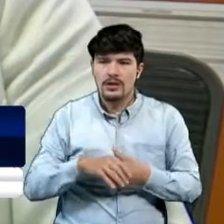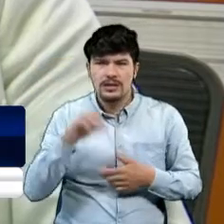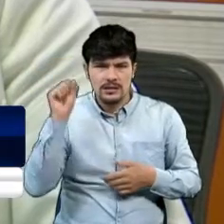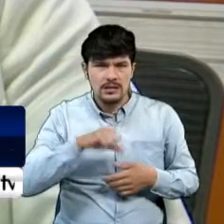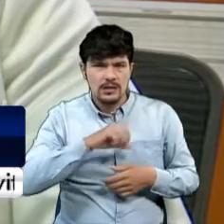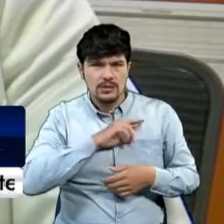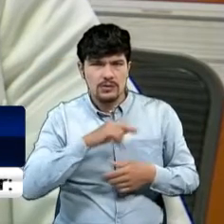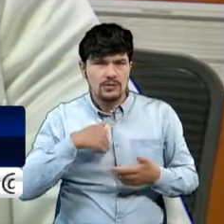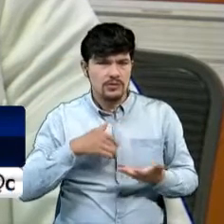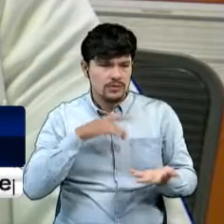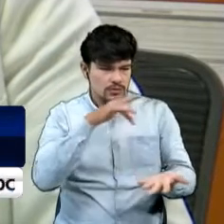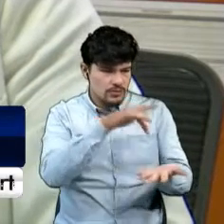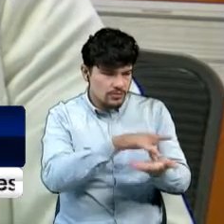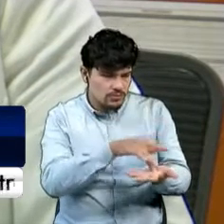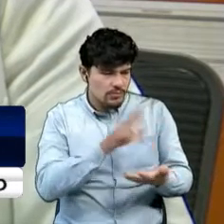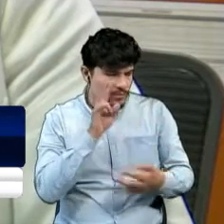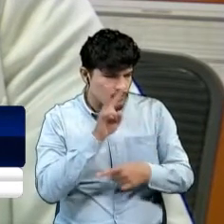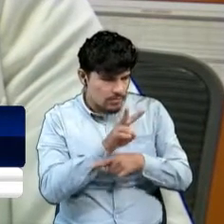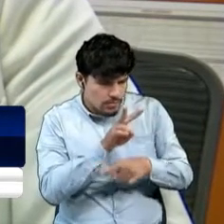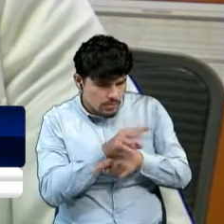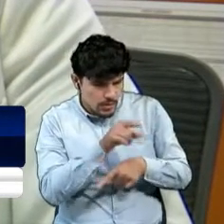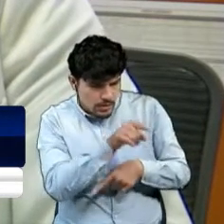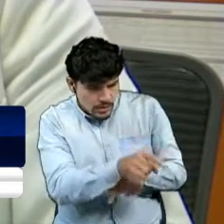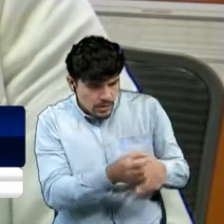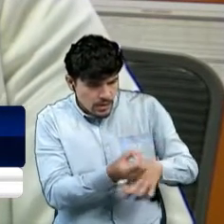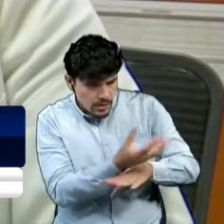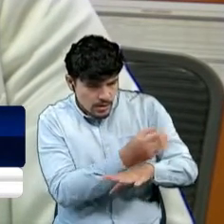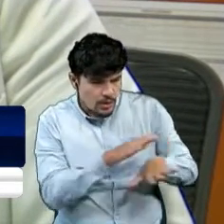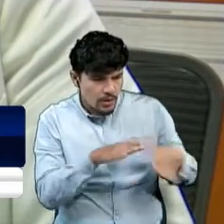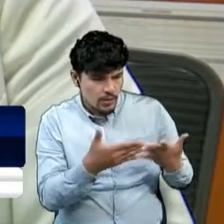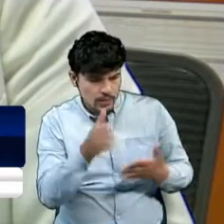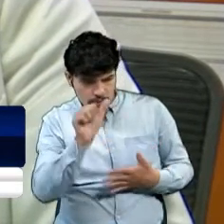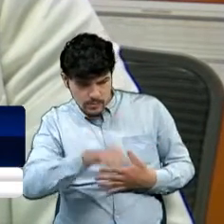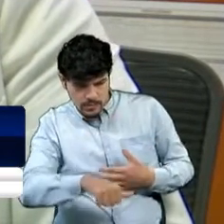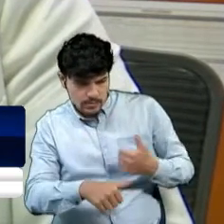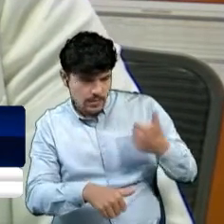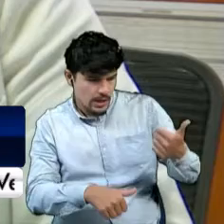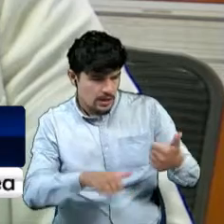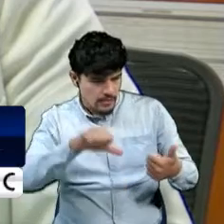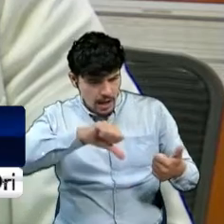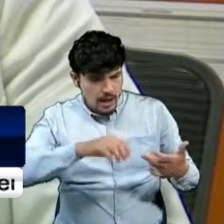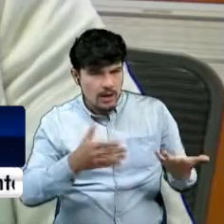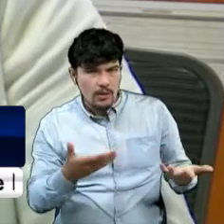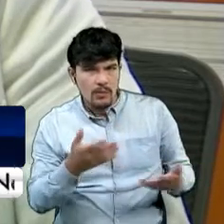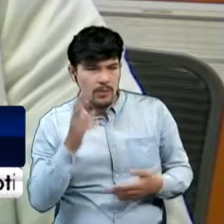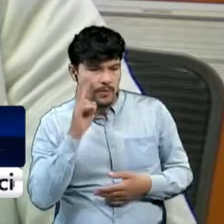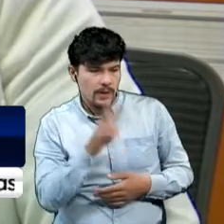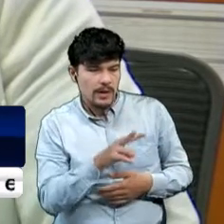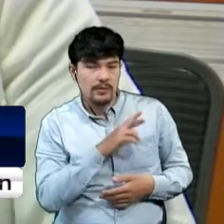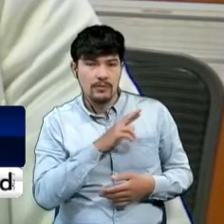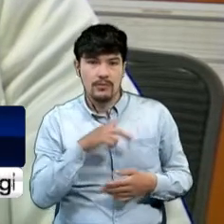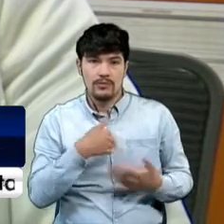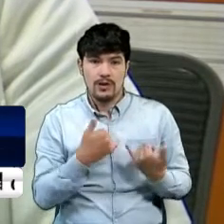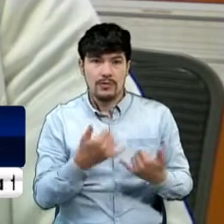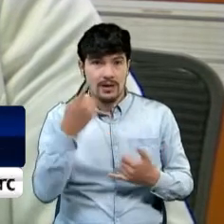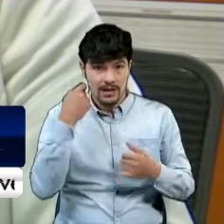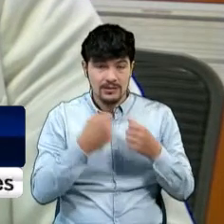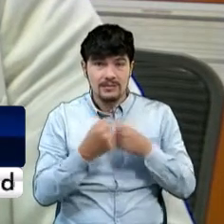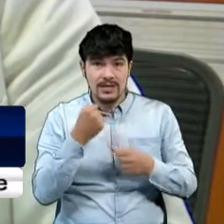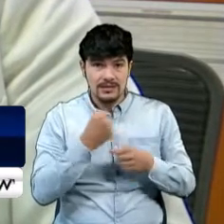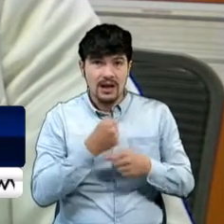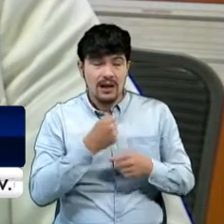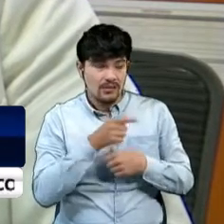técnicas que desarrolló la contraloría no solamente en este contrato sino lo que hemos desarrollado desarrollamos durante el 2017